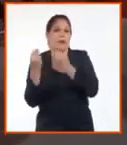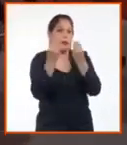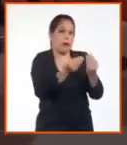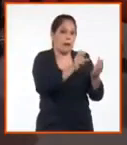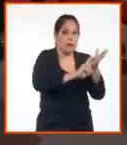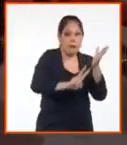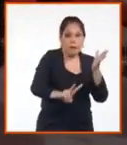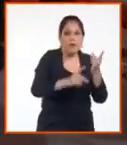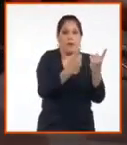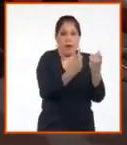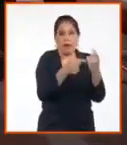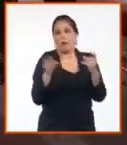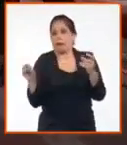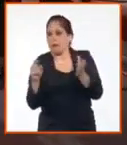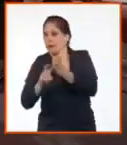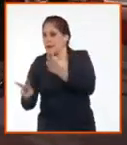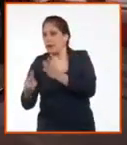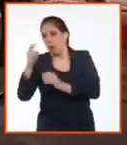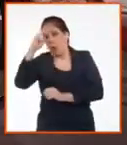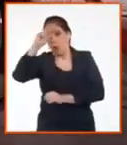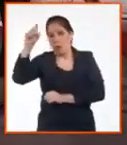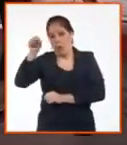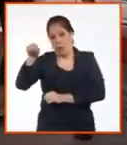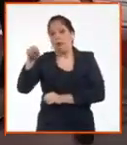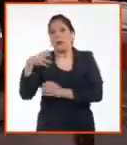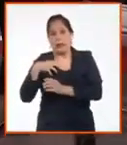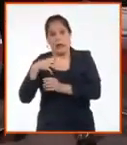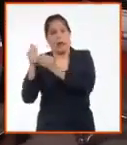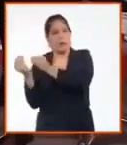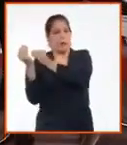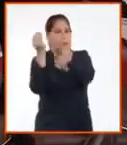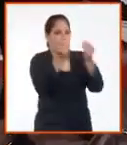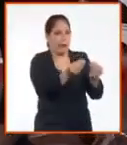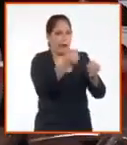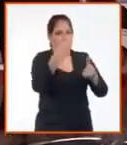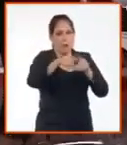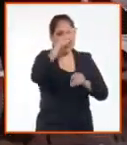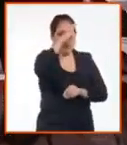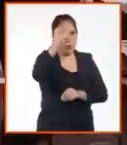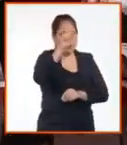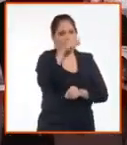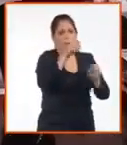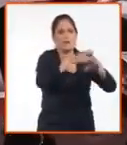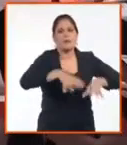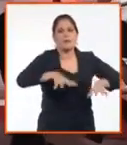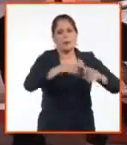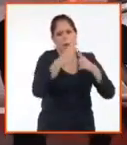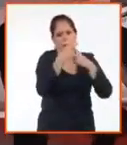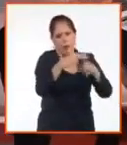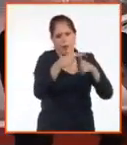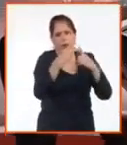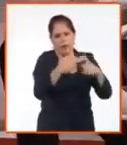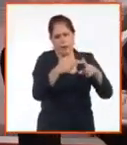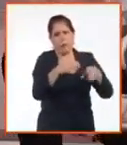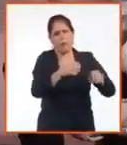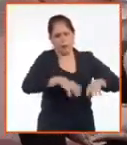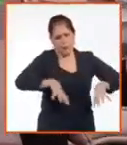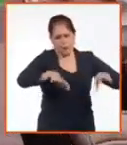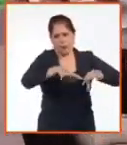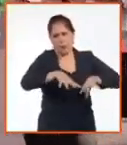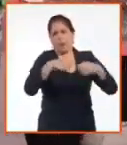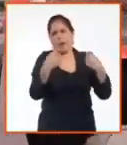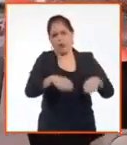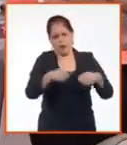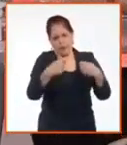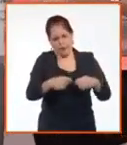faltantes que hay o de un hospital para otro para poder resolver situaciones concretas que se están dando y así tienen que hacerlo